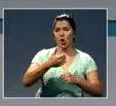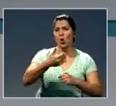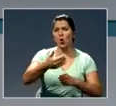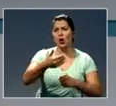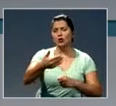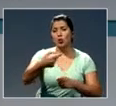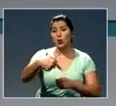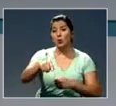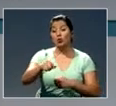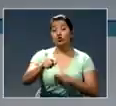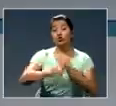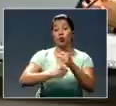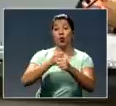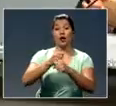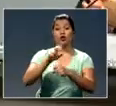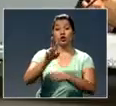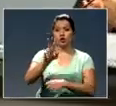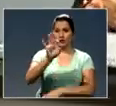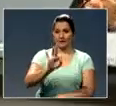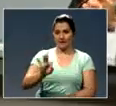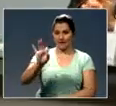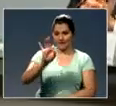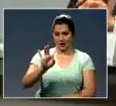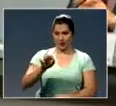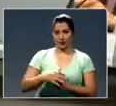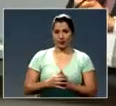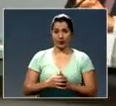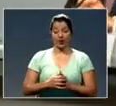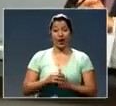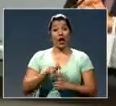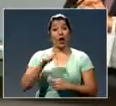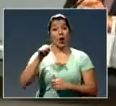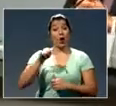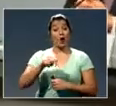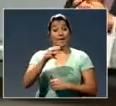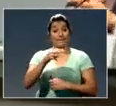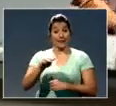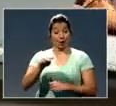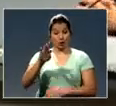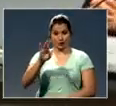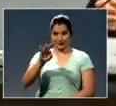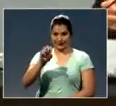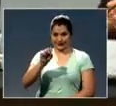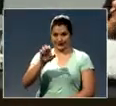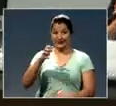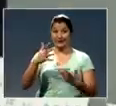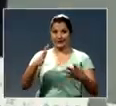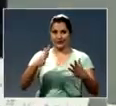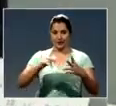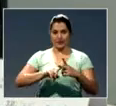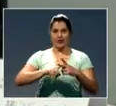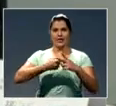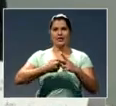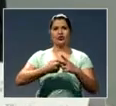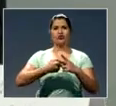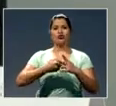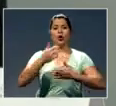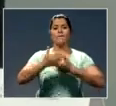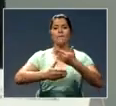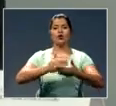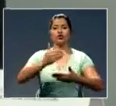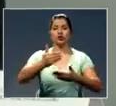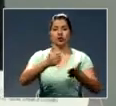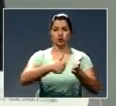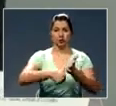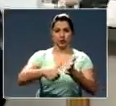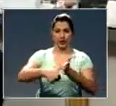año 2020. Este miércoles, el Tribunal Supremo de Elecciones dio el banderazo oficial de salida para las elecciones municipales del